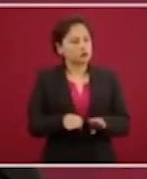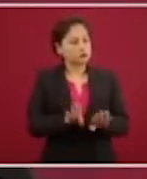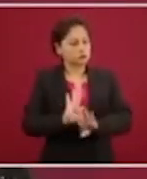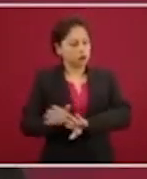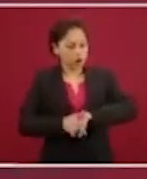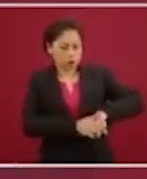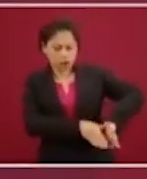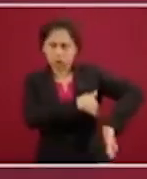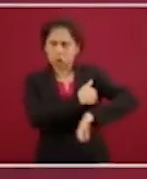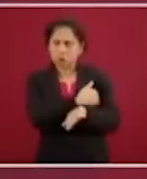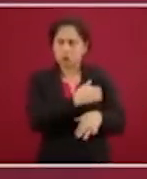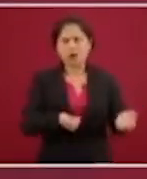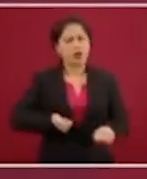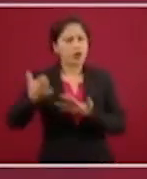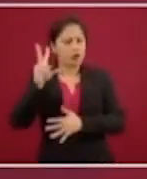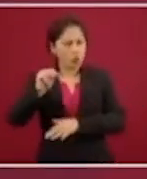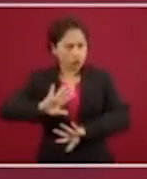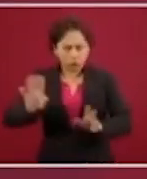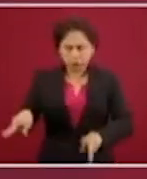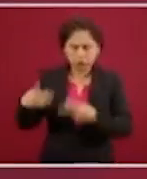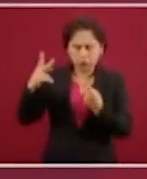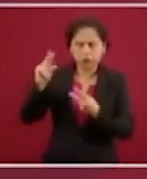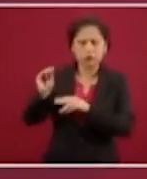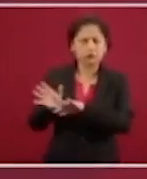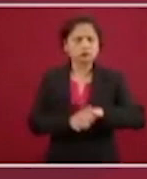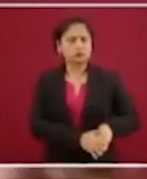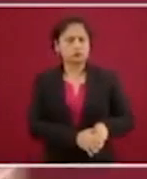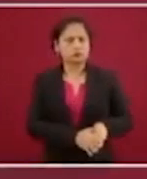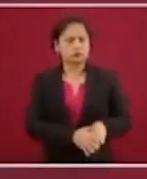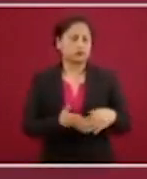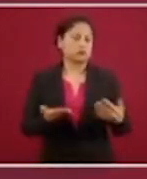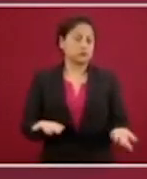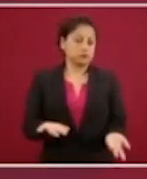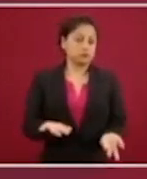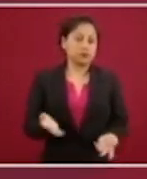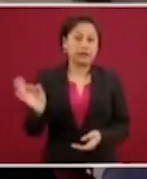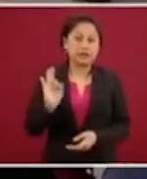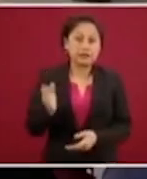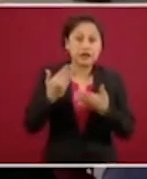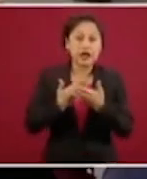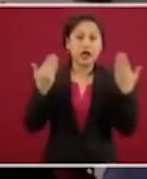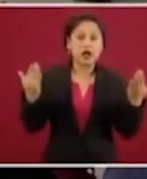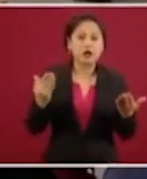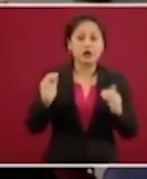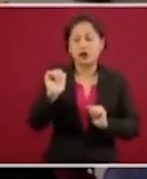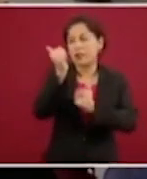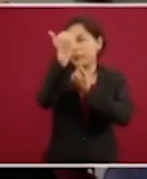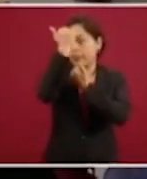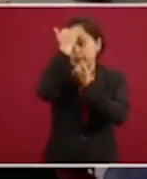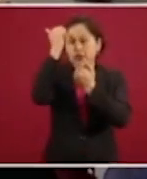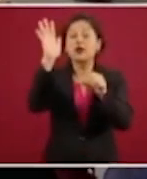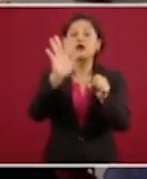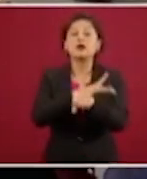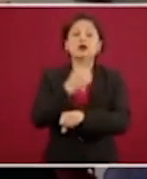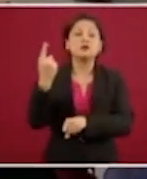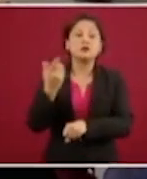tendríamos hoy este tráfico aéreo. No habría ventiladores adicionales si hubiésemos tomado una